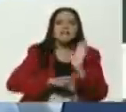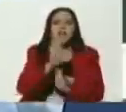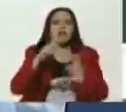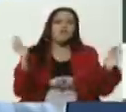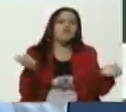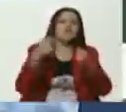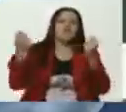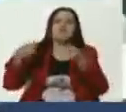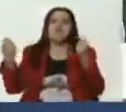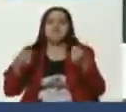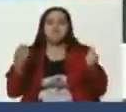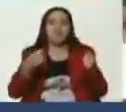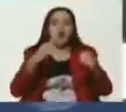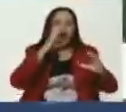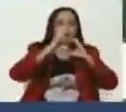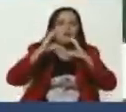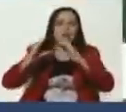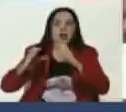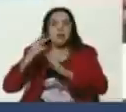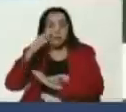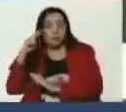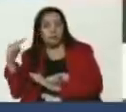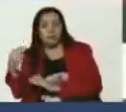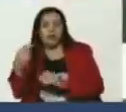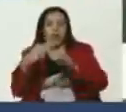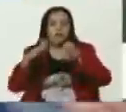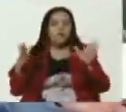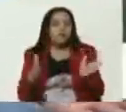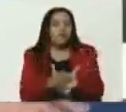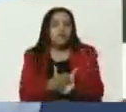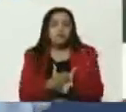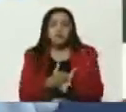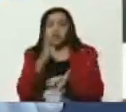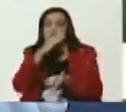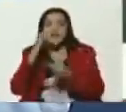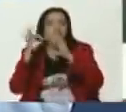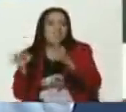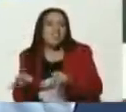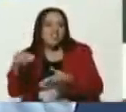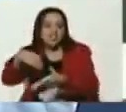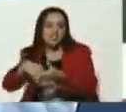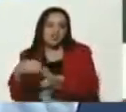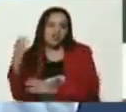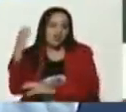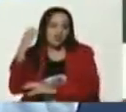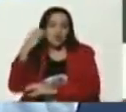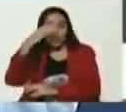campaña mediática para hacer ver al mundo lo que no estaba ocurriendo en Cuba.